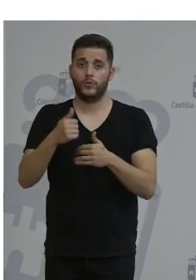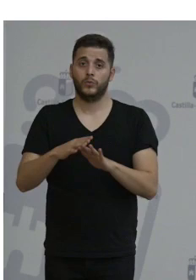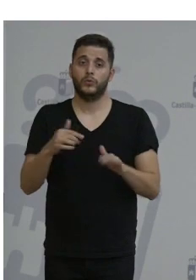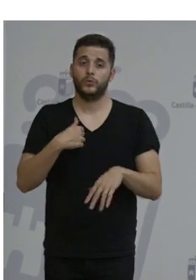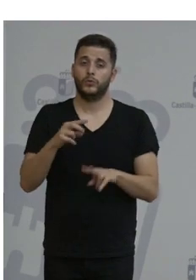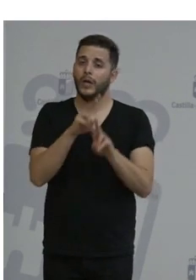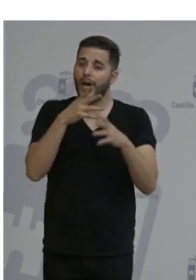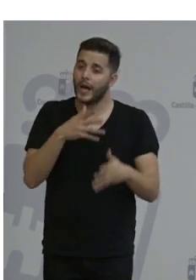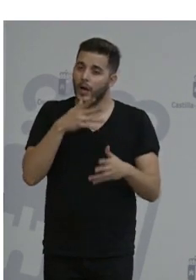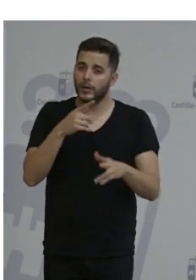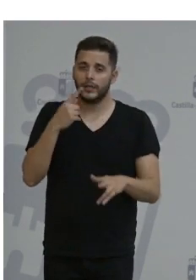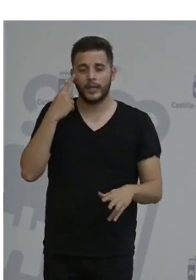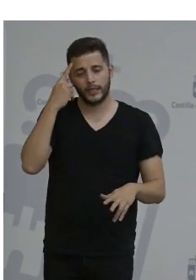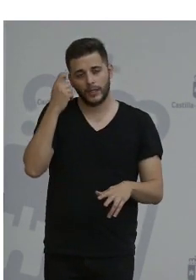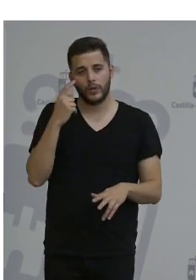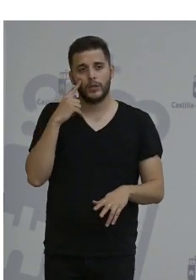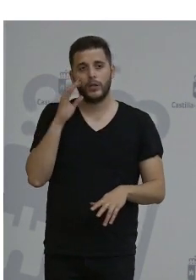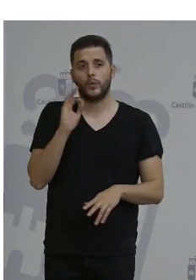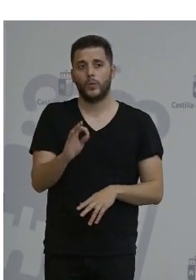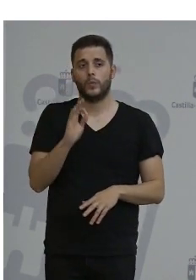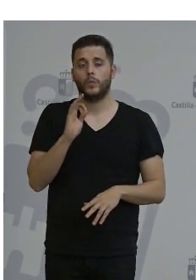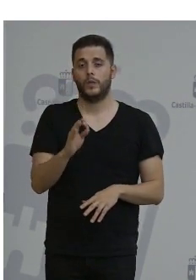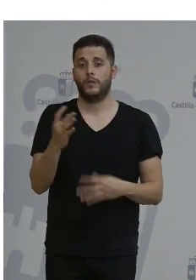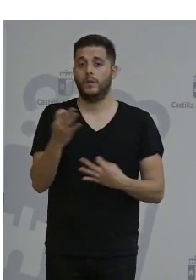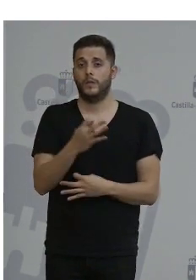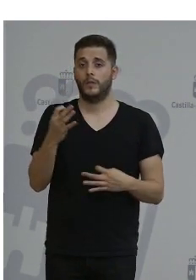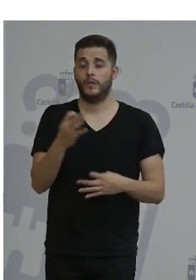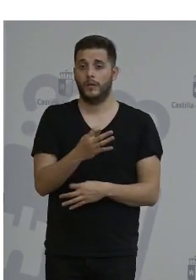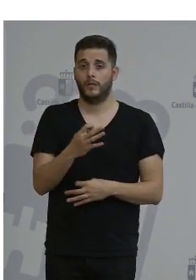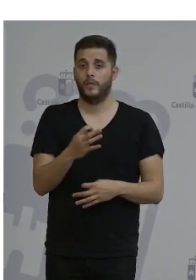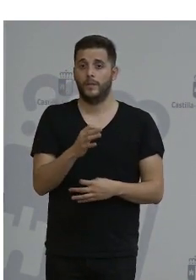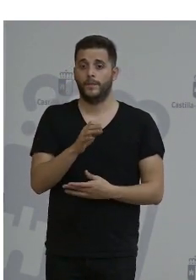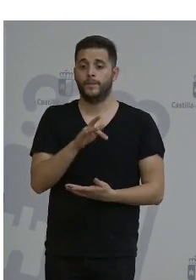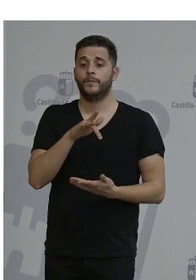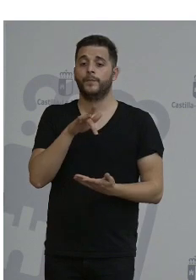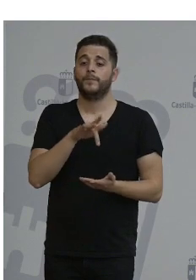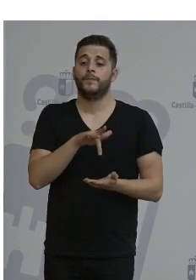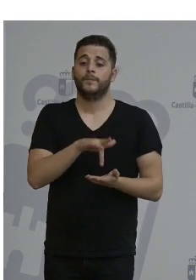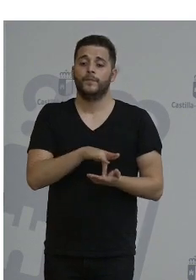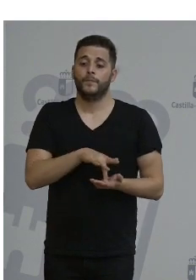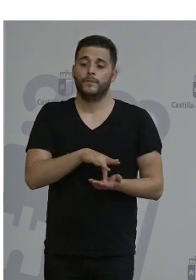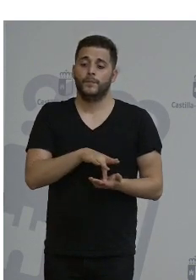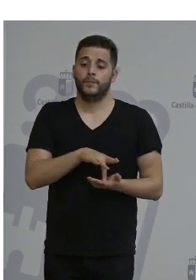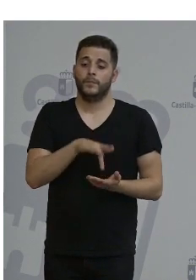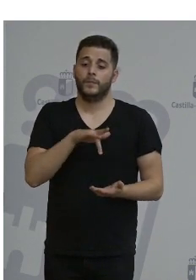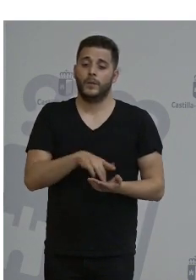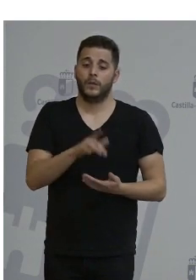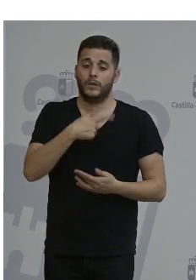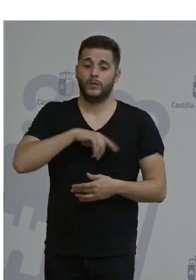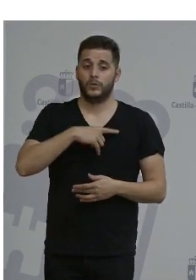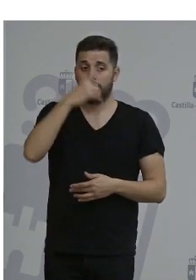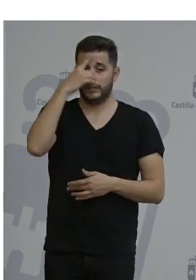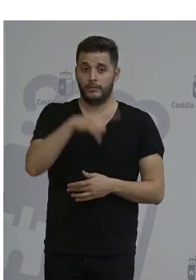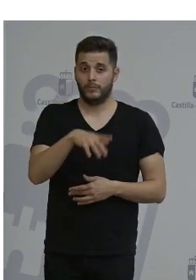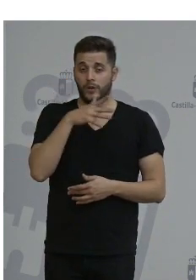prudente en este momento para no aventurar todavía y sabiendo que tenemos que hacer este